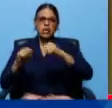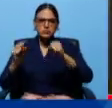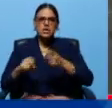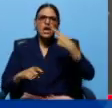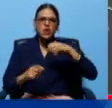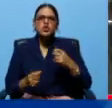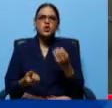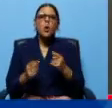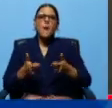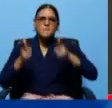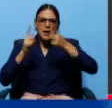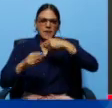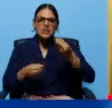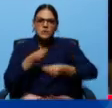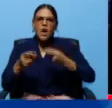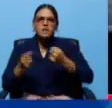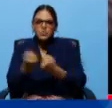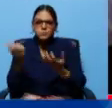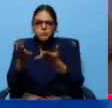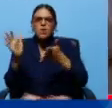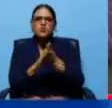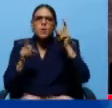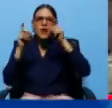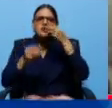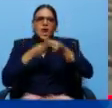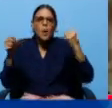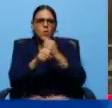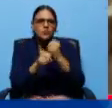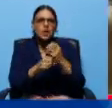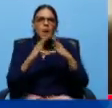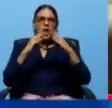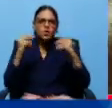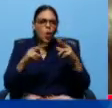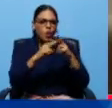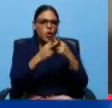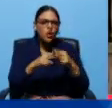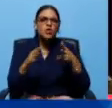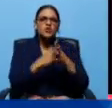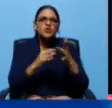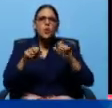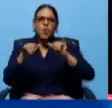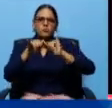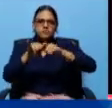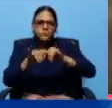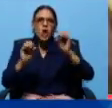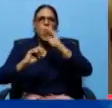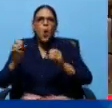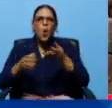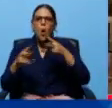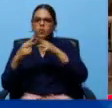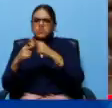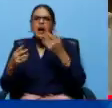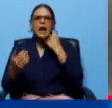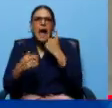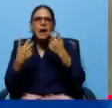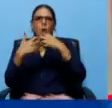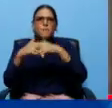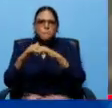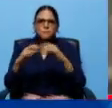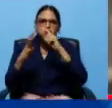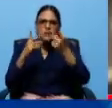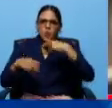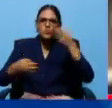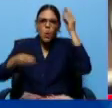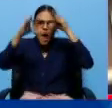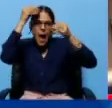permiten promover el conocimiento de los oficios y de la técnica, del manejo industrial. ¿Qué tenemos aquí? Aquí tenemos el taller